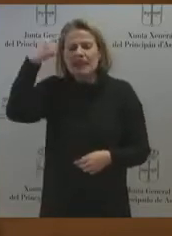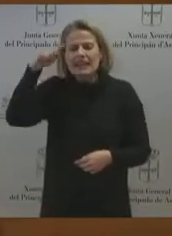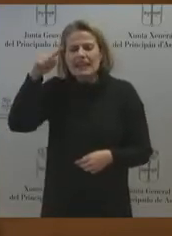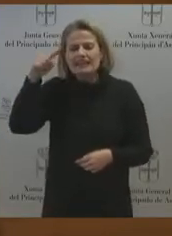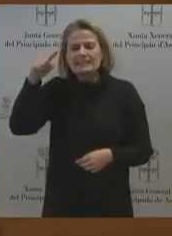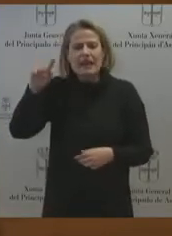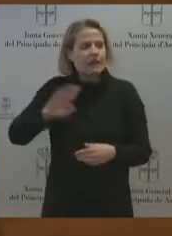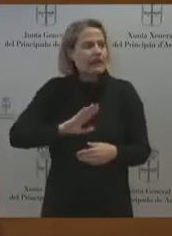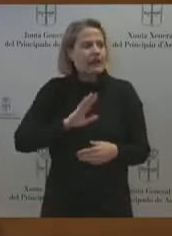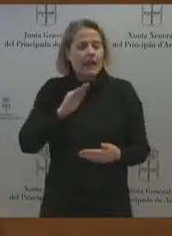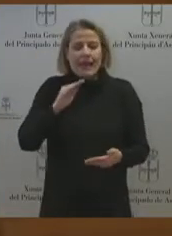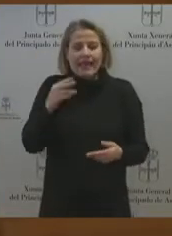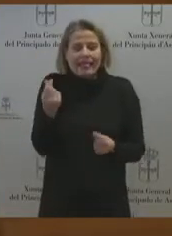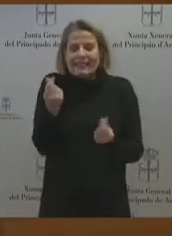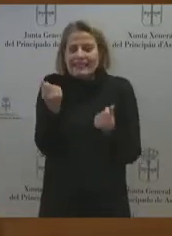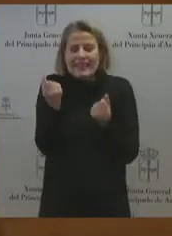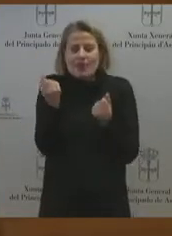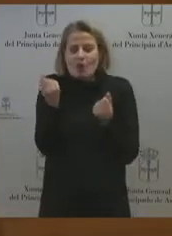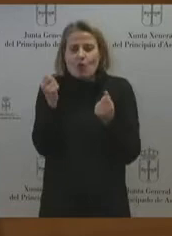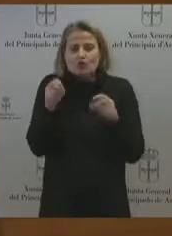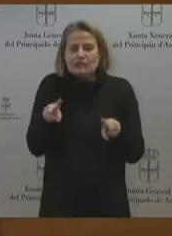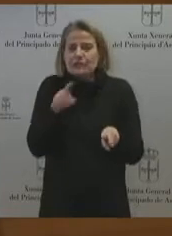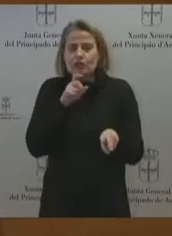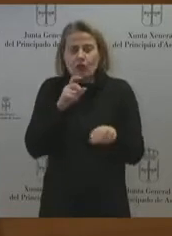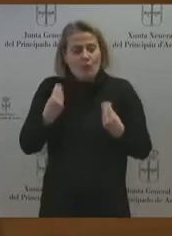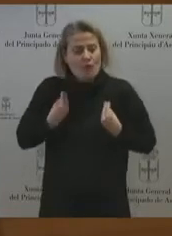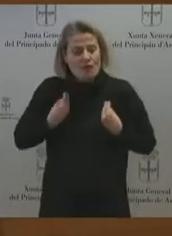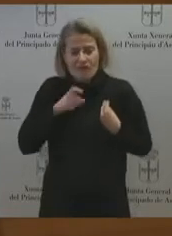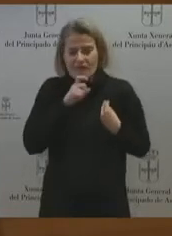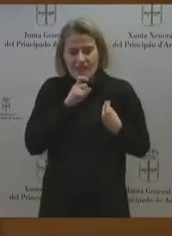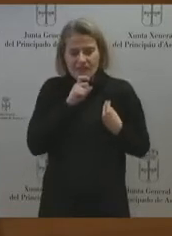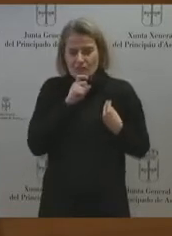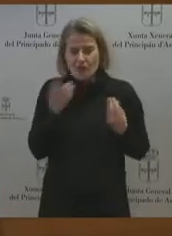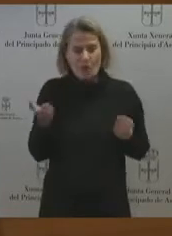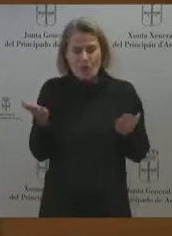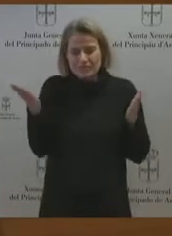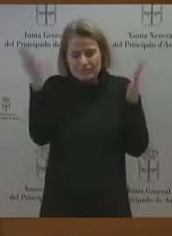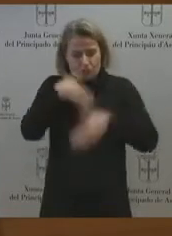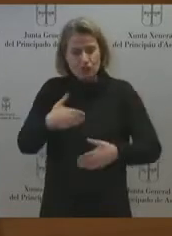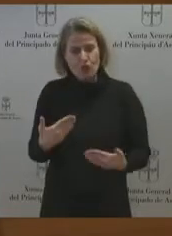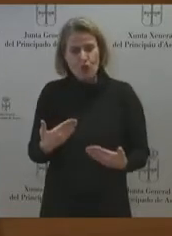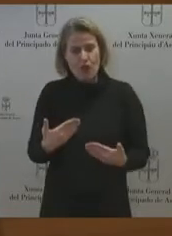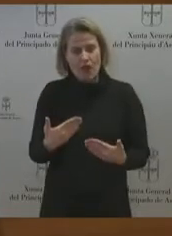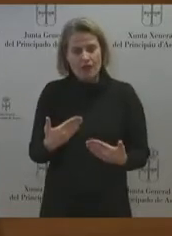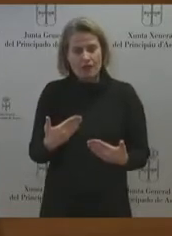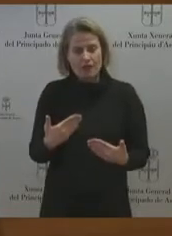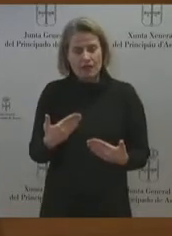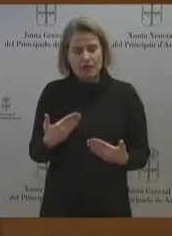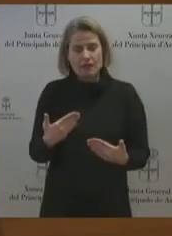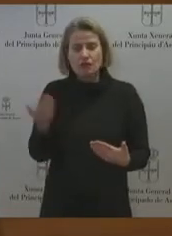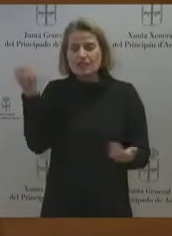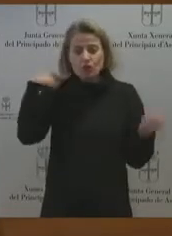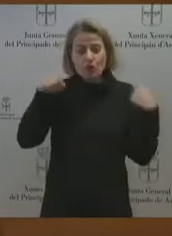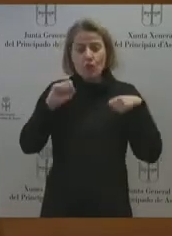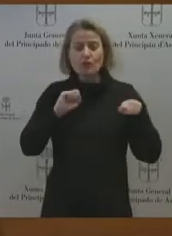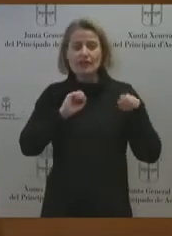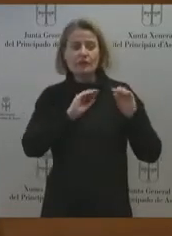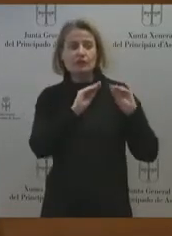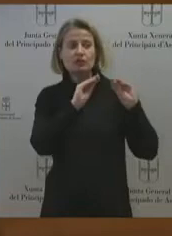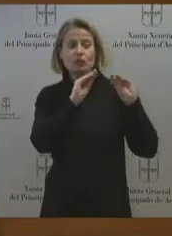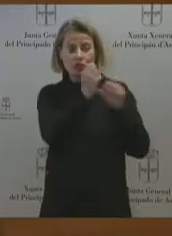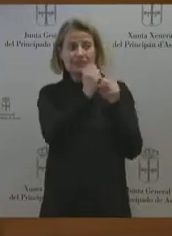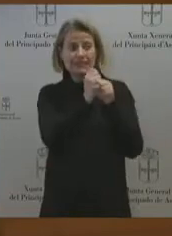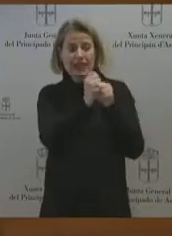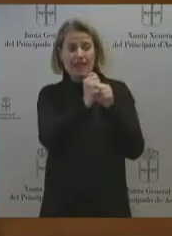exagerada la reacción del trabajador? Pues yo les diré que a este grupo parlamentario nos ha parecido absolutamente natural,